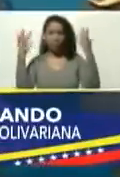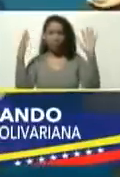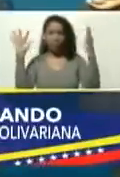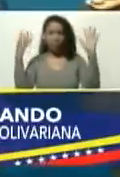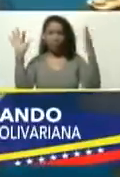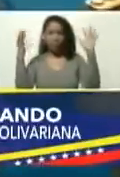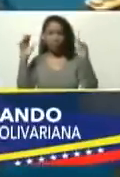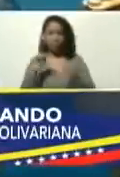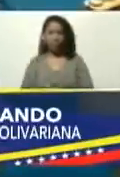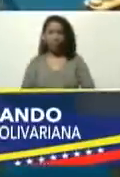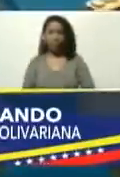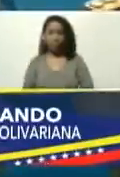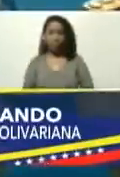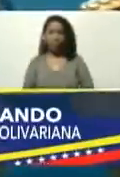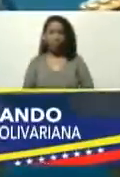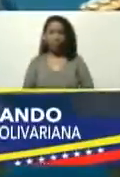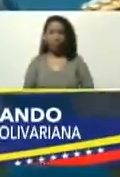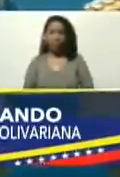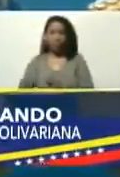¡Chum!